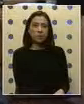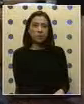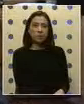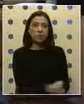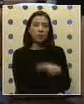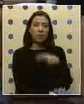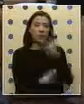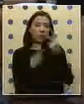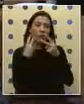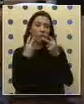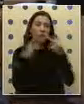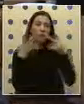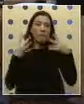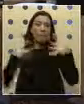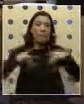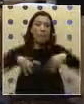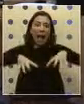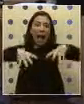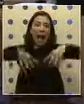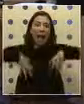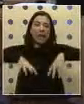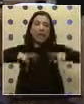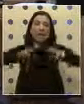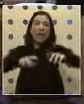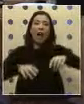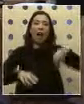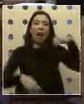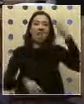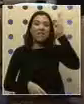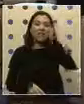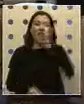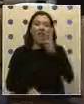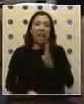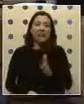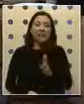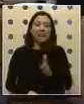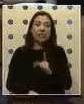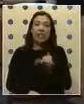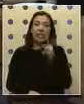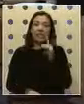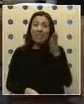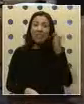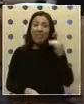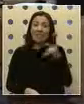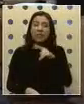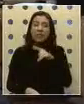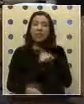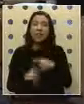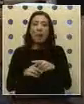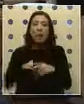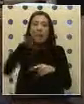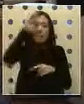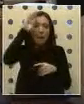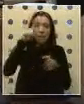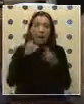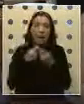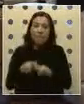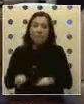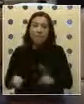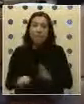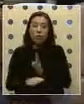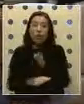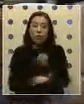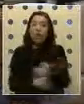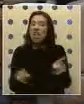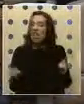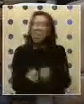vemos marchas en Brasil, en Turquía, en Brasil hasta estando el Papa de los pobres. Así todos no